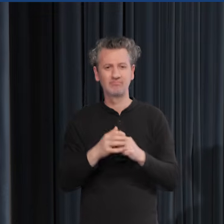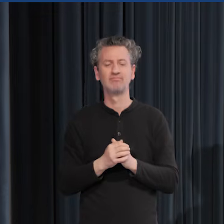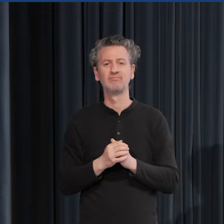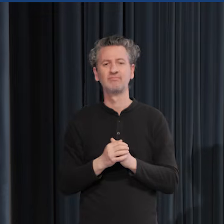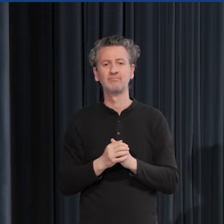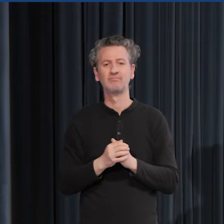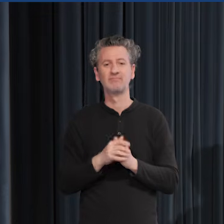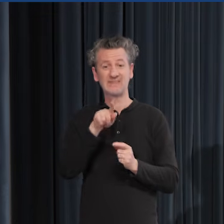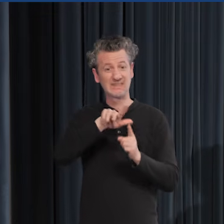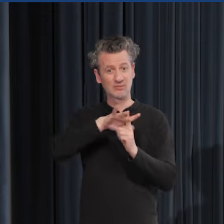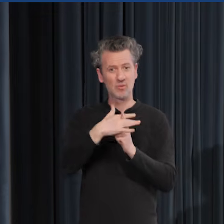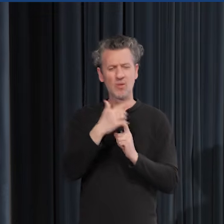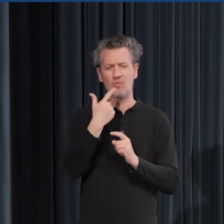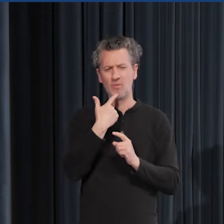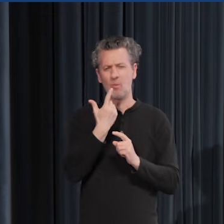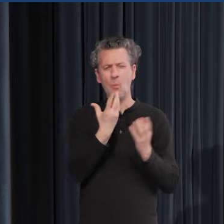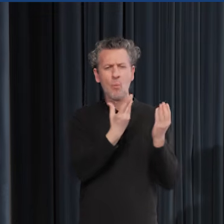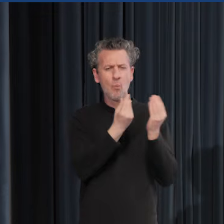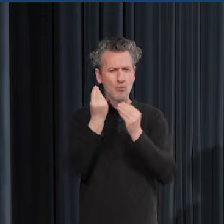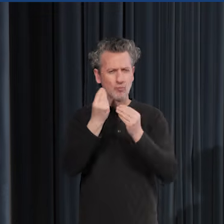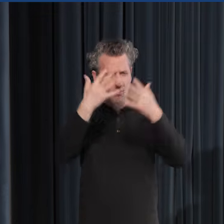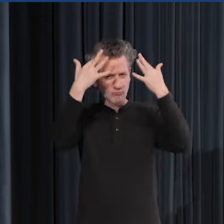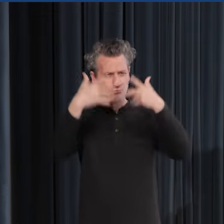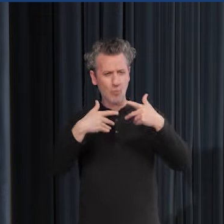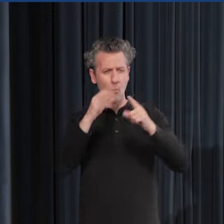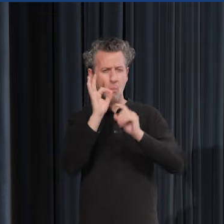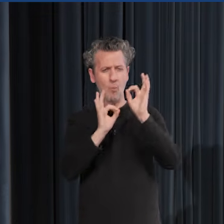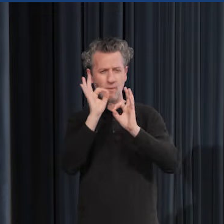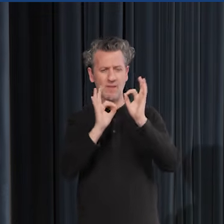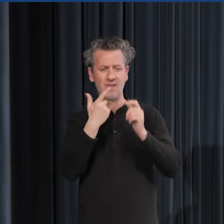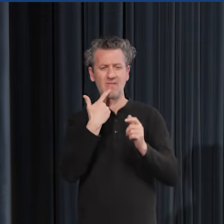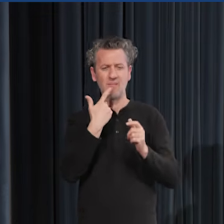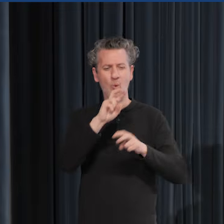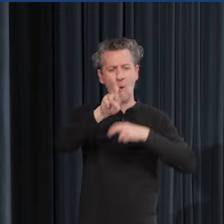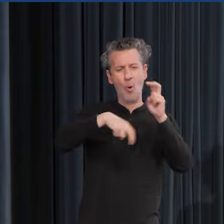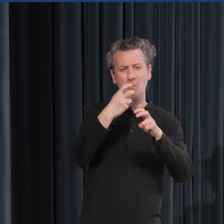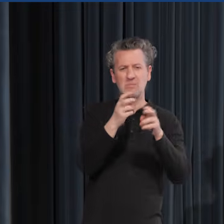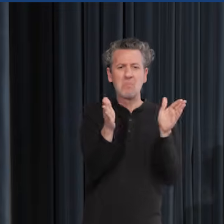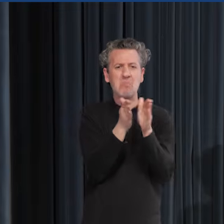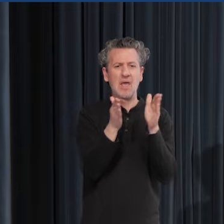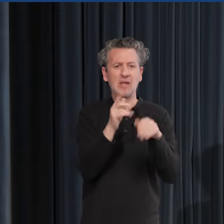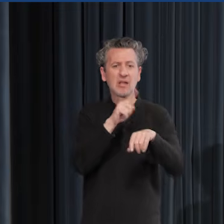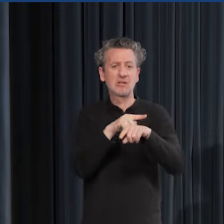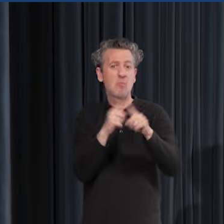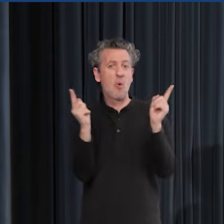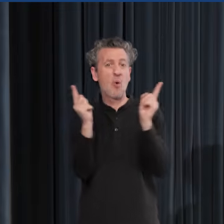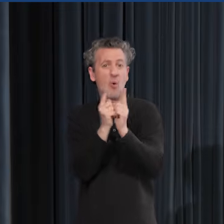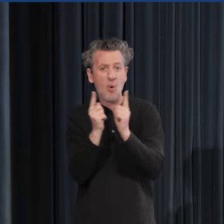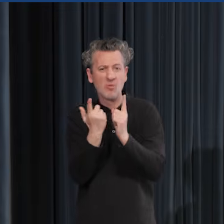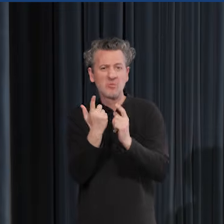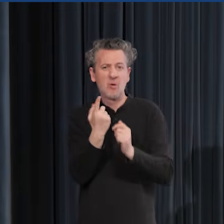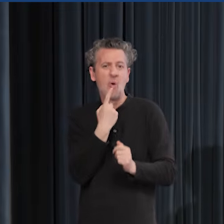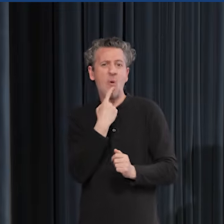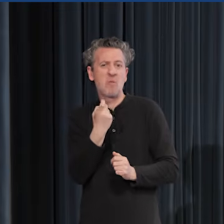ver que un número muy importante de las mismas se producen en obras pequeñas, obras de corta duración, escasa